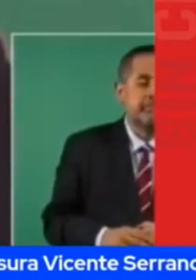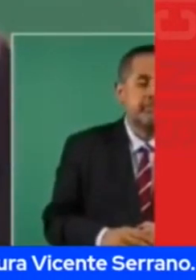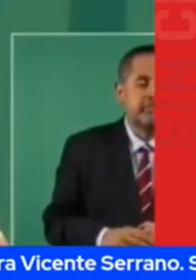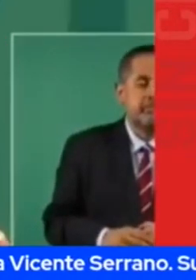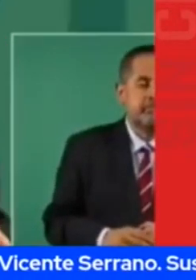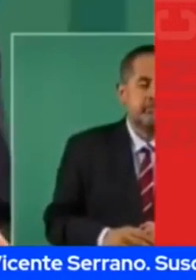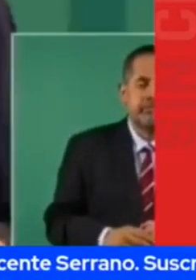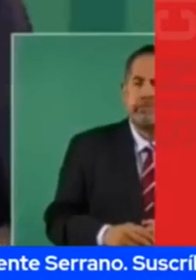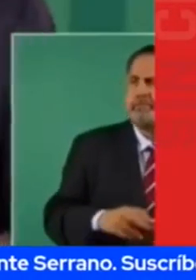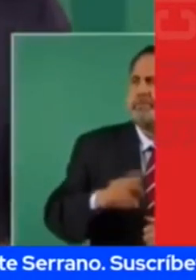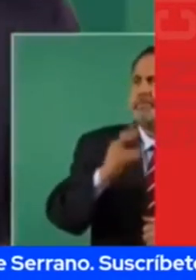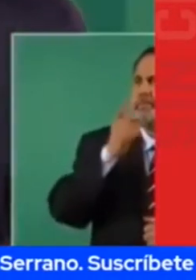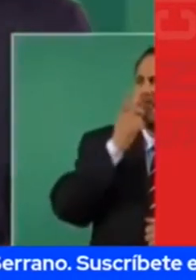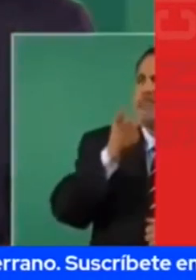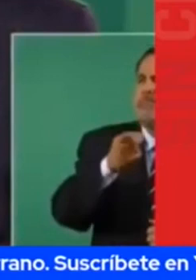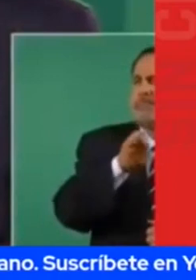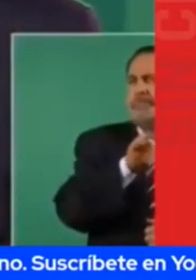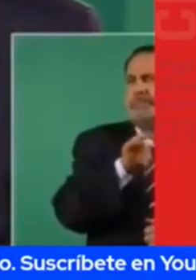Hay un dicho,